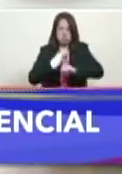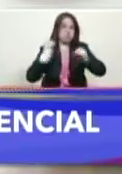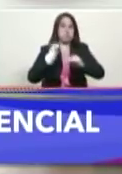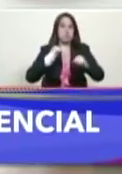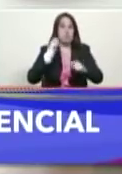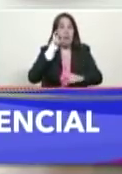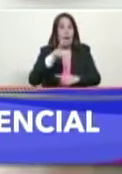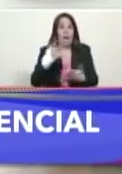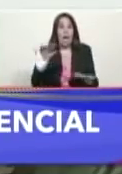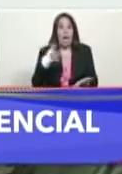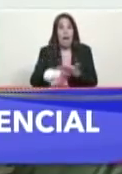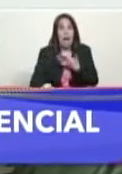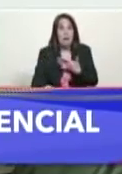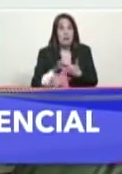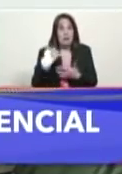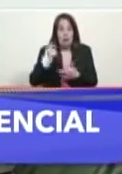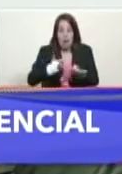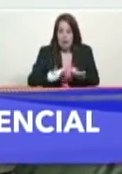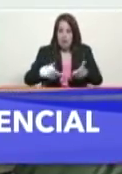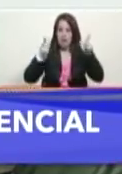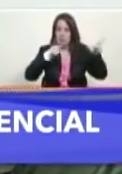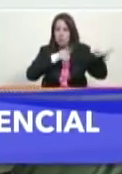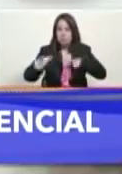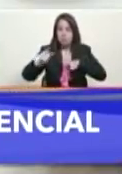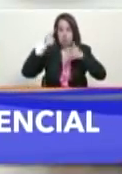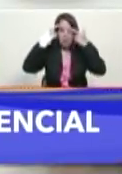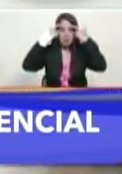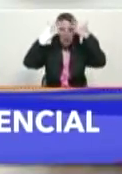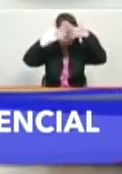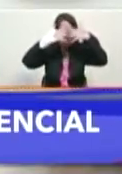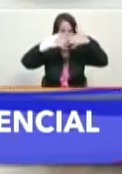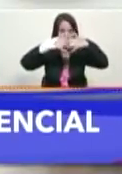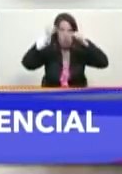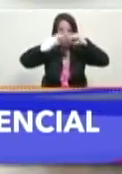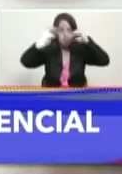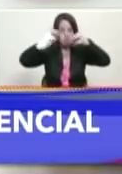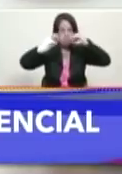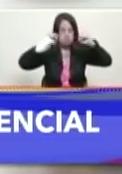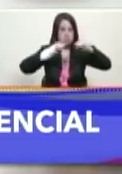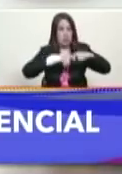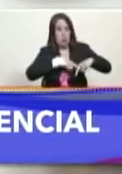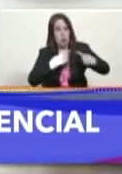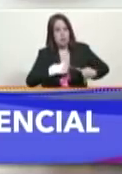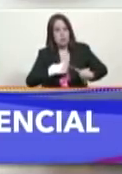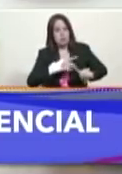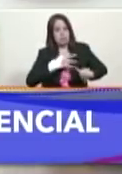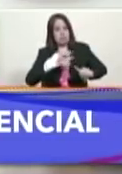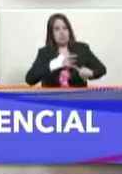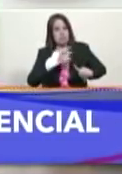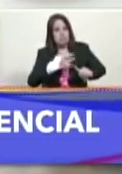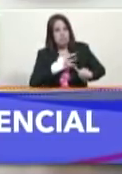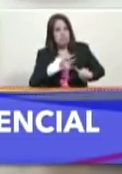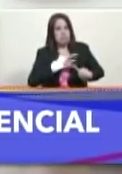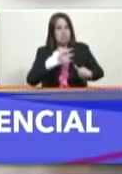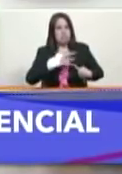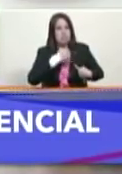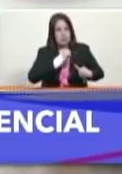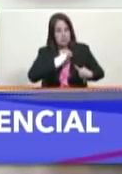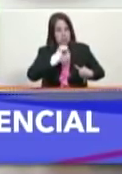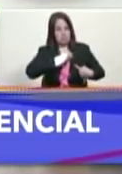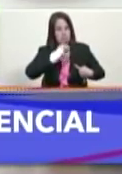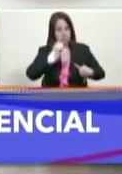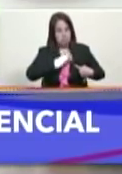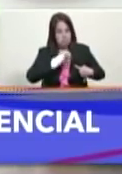Y cuando ya teníamos liberado el cerebro y reanimado el corazón, comenzamos entonces